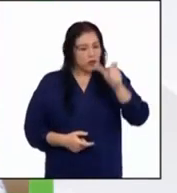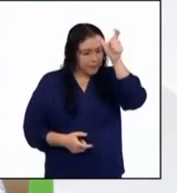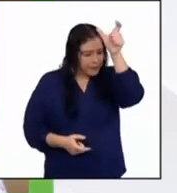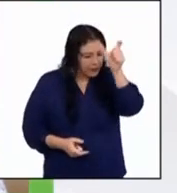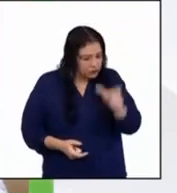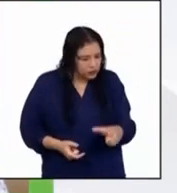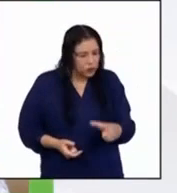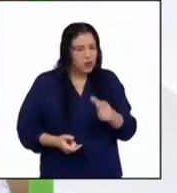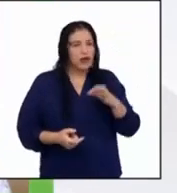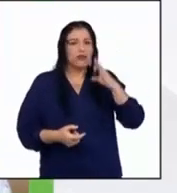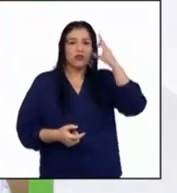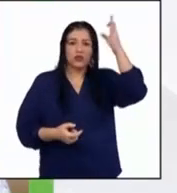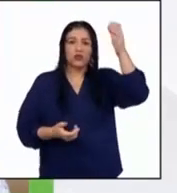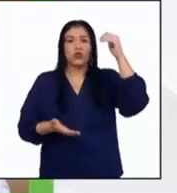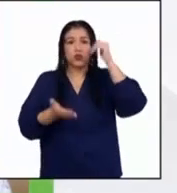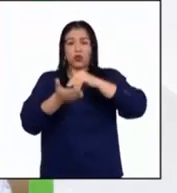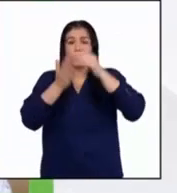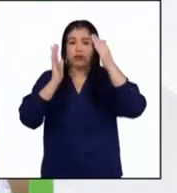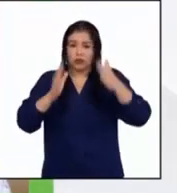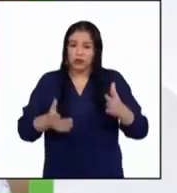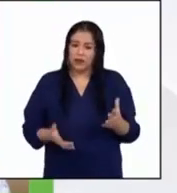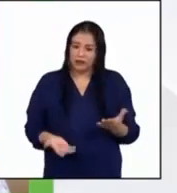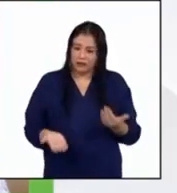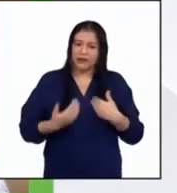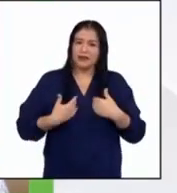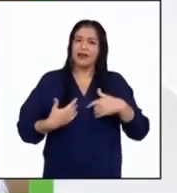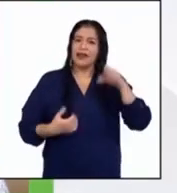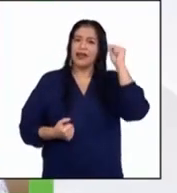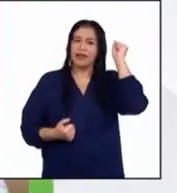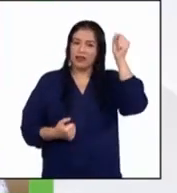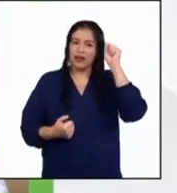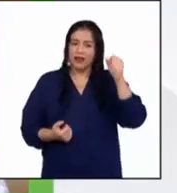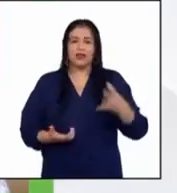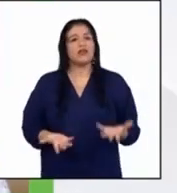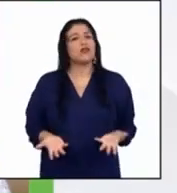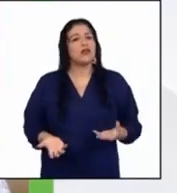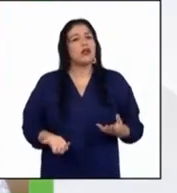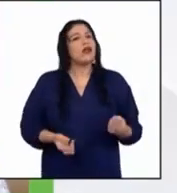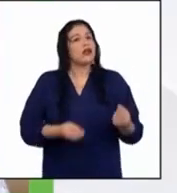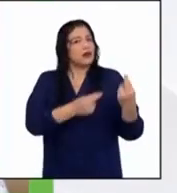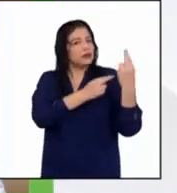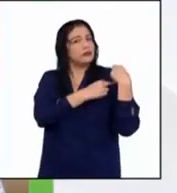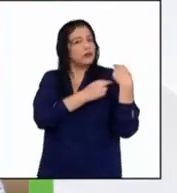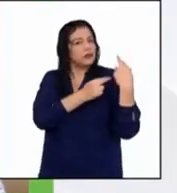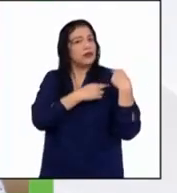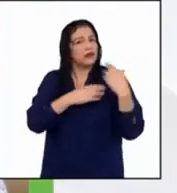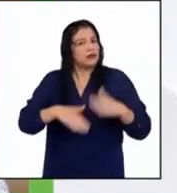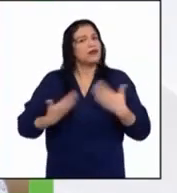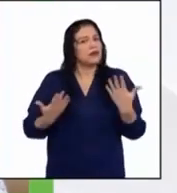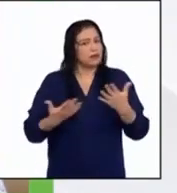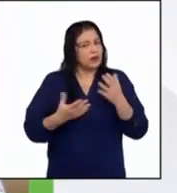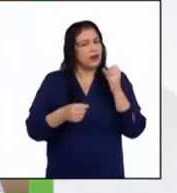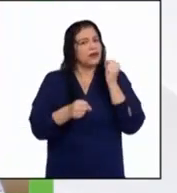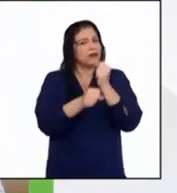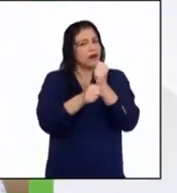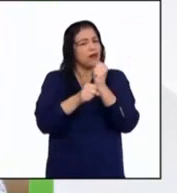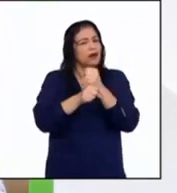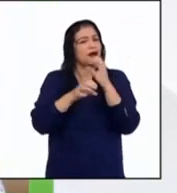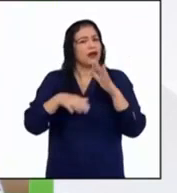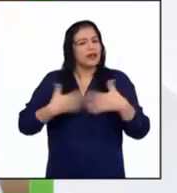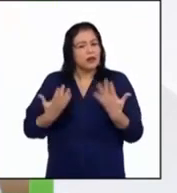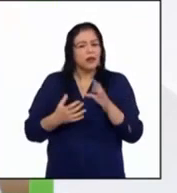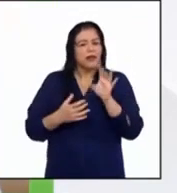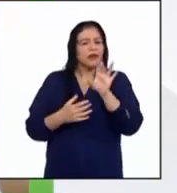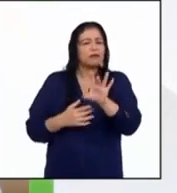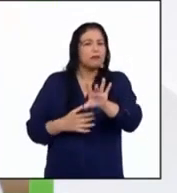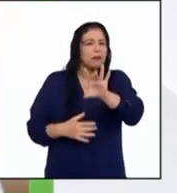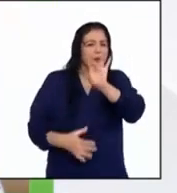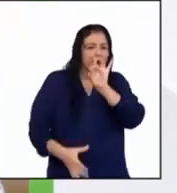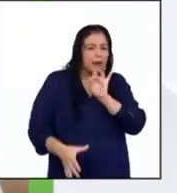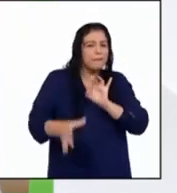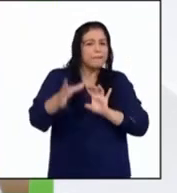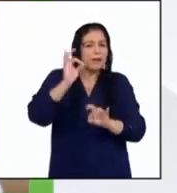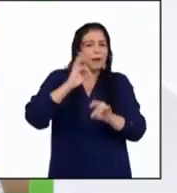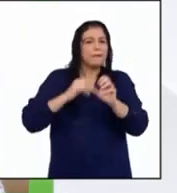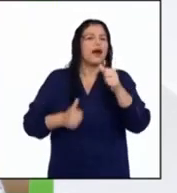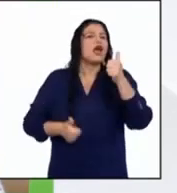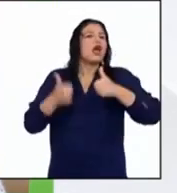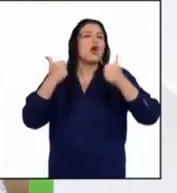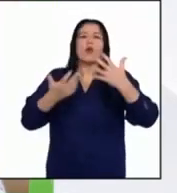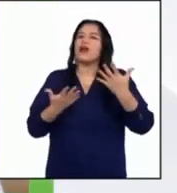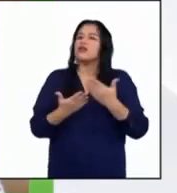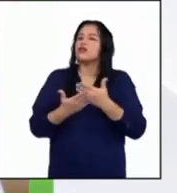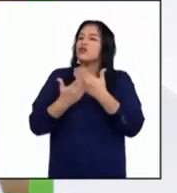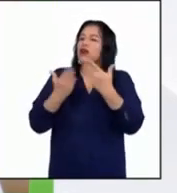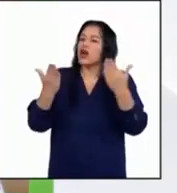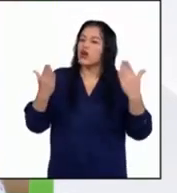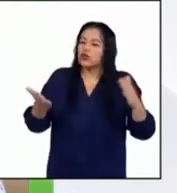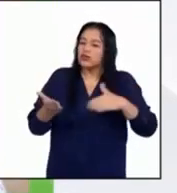sujeto de derechos que trabaja y que está identificando los asuntos